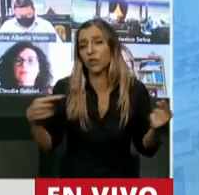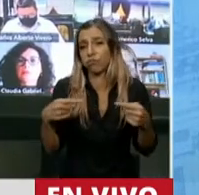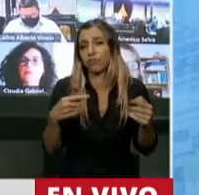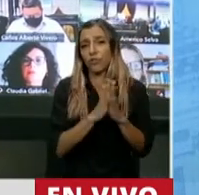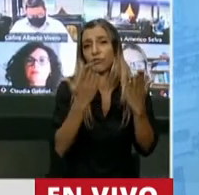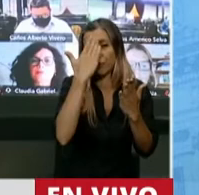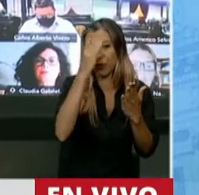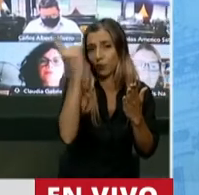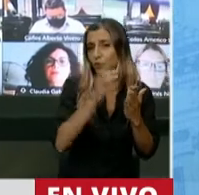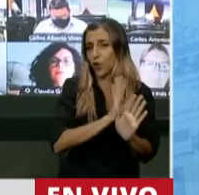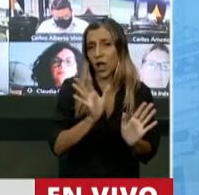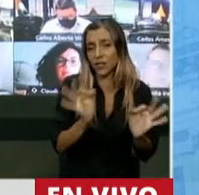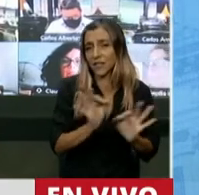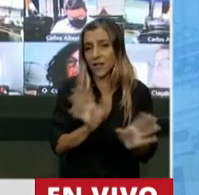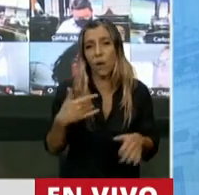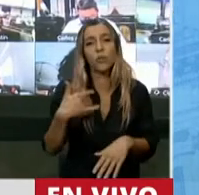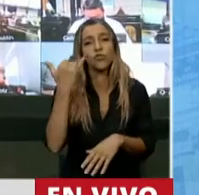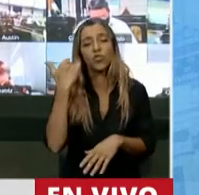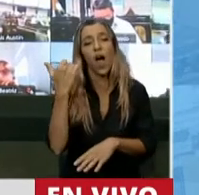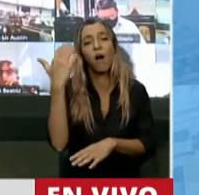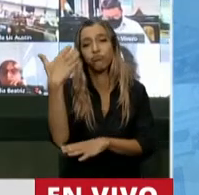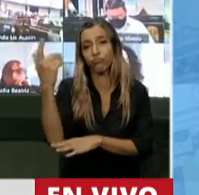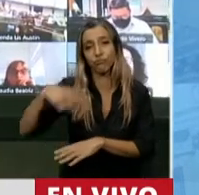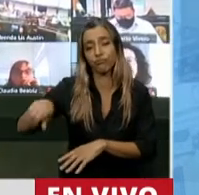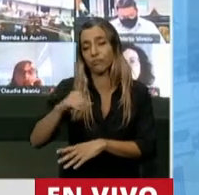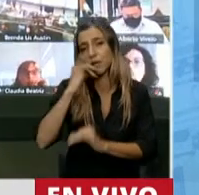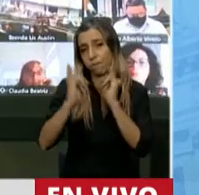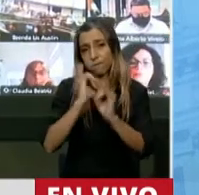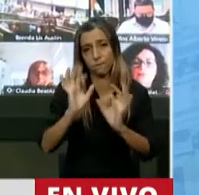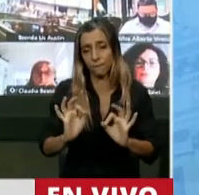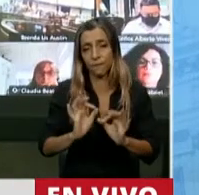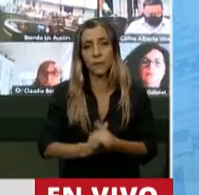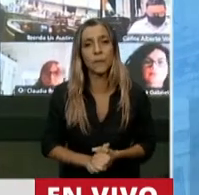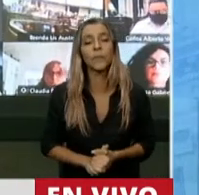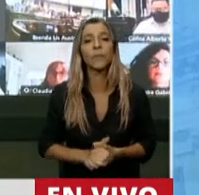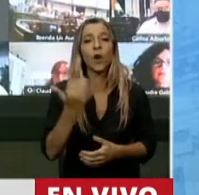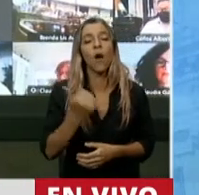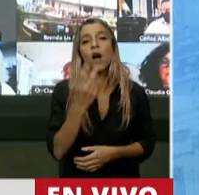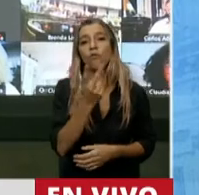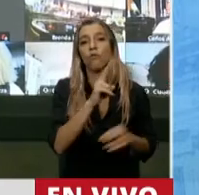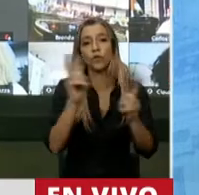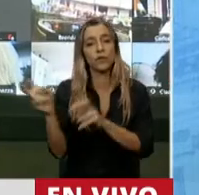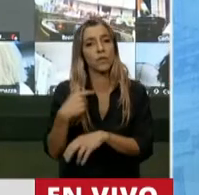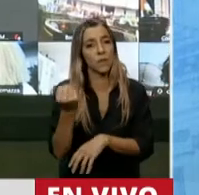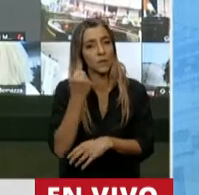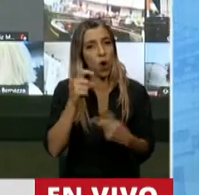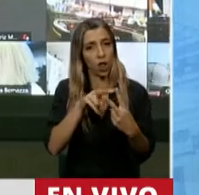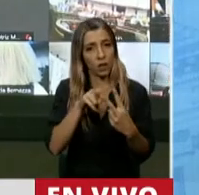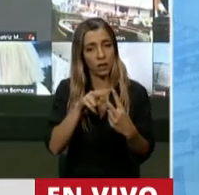diputados preopinantes, inclusive nuestros miembros informantes lo han expresado. Pero quiero hablar de dos temas puntuales que acá no se